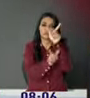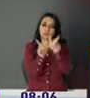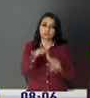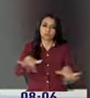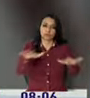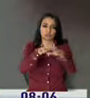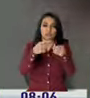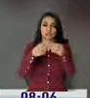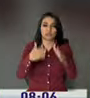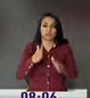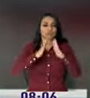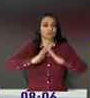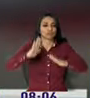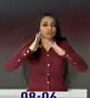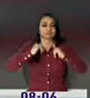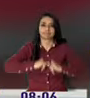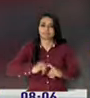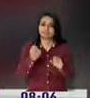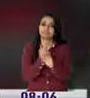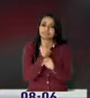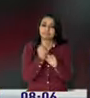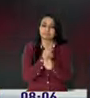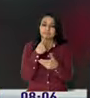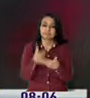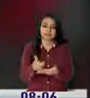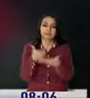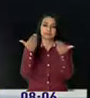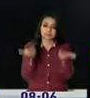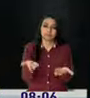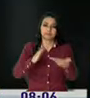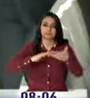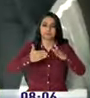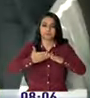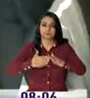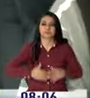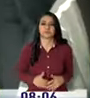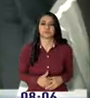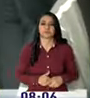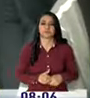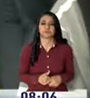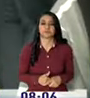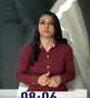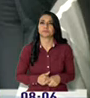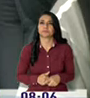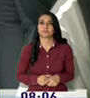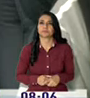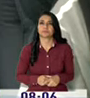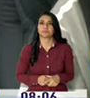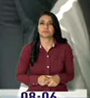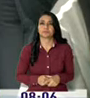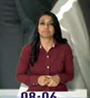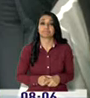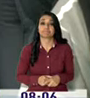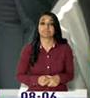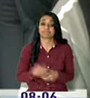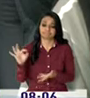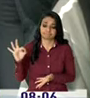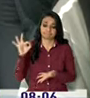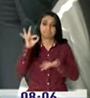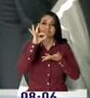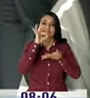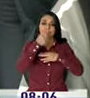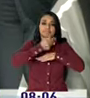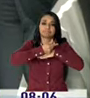y se comprometen a seguir trabajando en beneficio de la comunidad. Nosotros, como representante de la